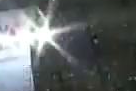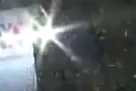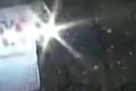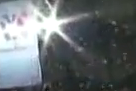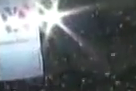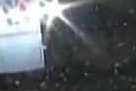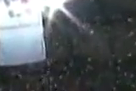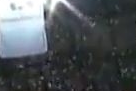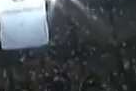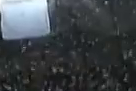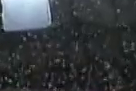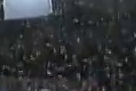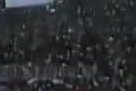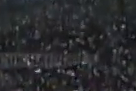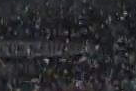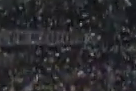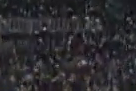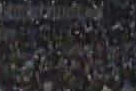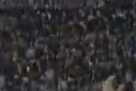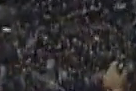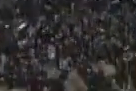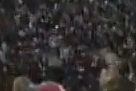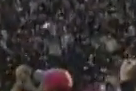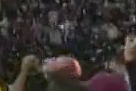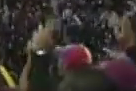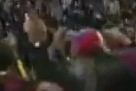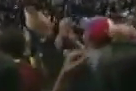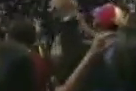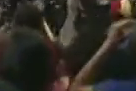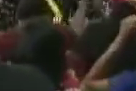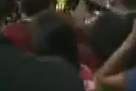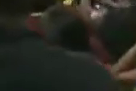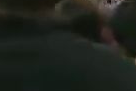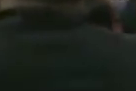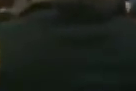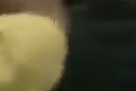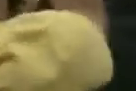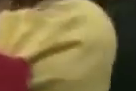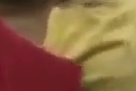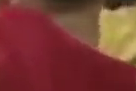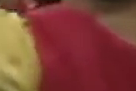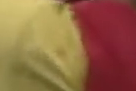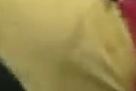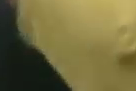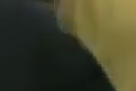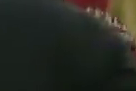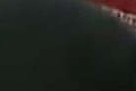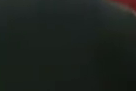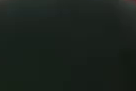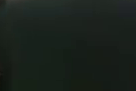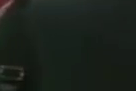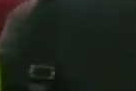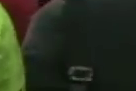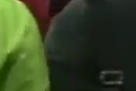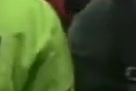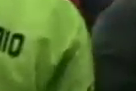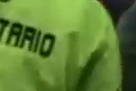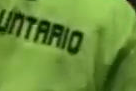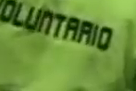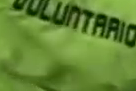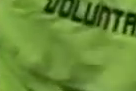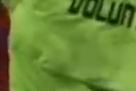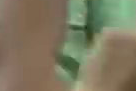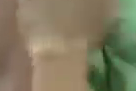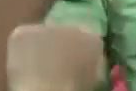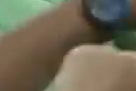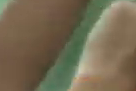año 2018. No los dejaré solo, no los defraudaré, jóvenes. Aquí les tiendo mi mano